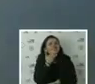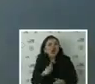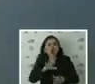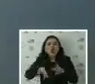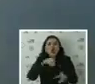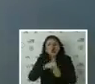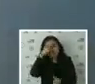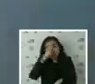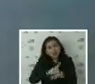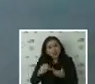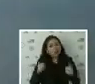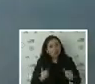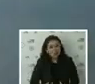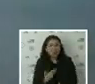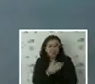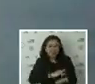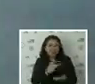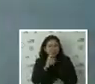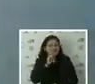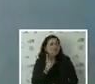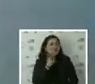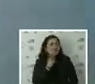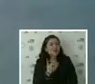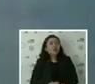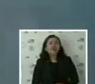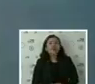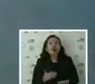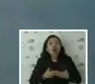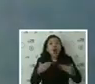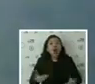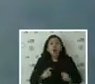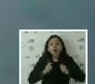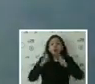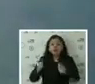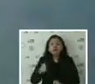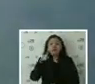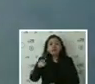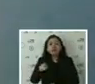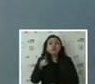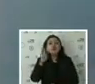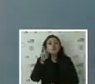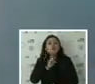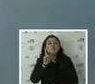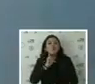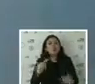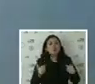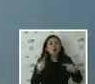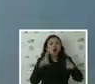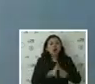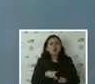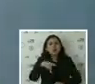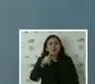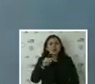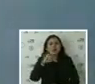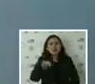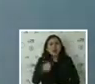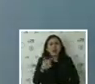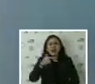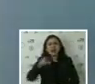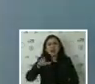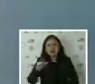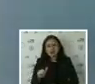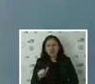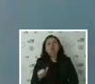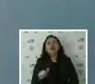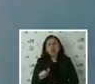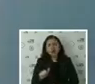los derechos humanos. Muchas gracias, diputada. A continuación voy a ceder el uso de la voz a la maestra Karina García